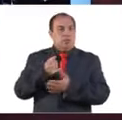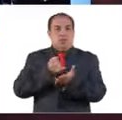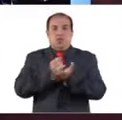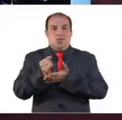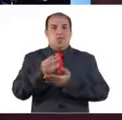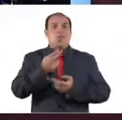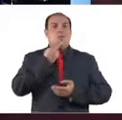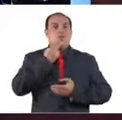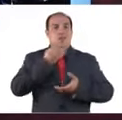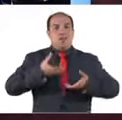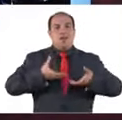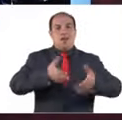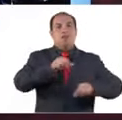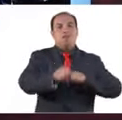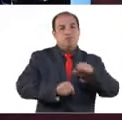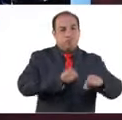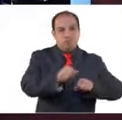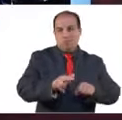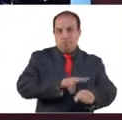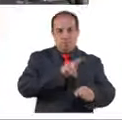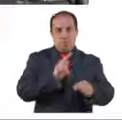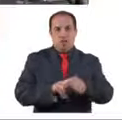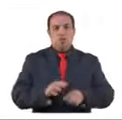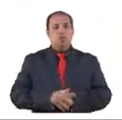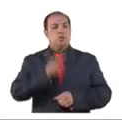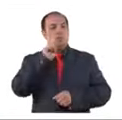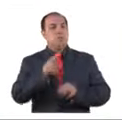sigue. Estas son algunas imágenes.